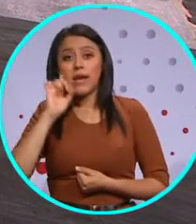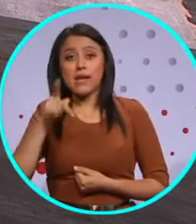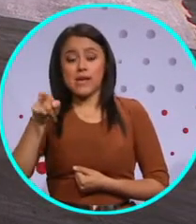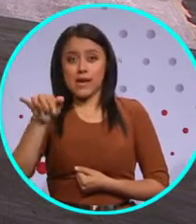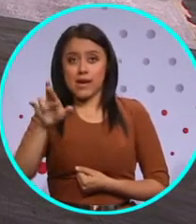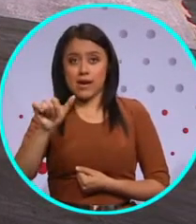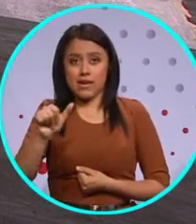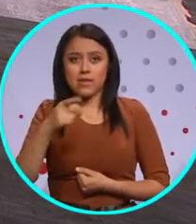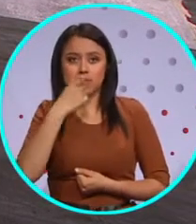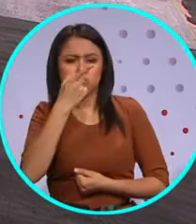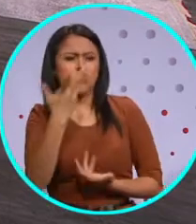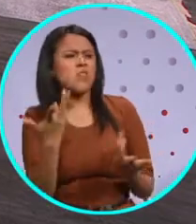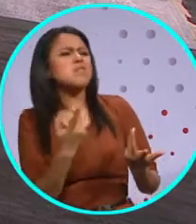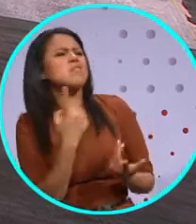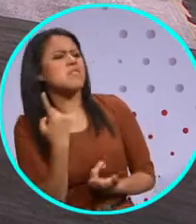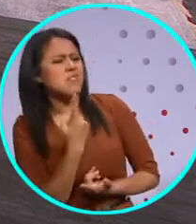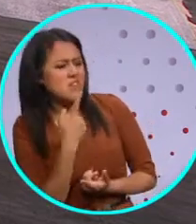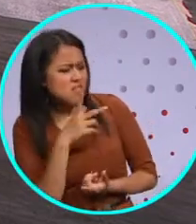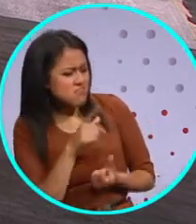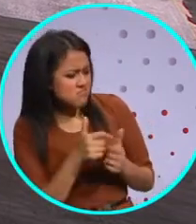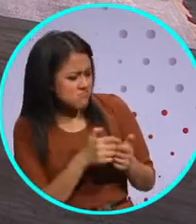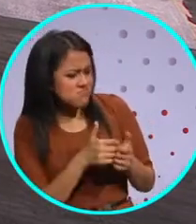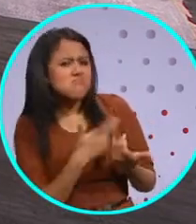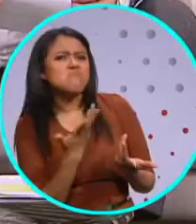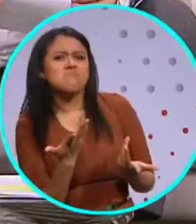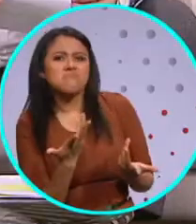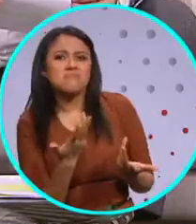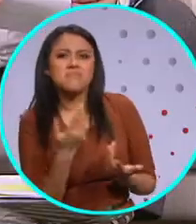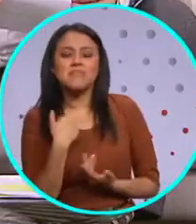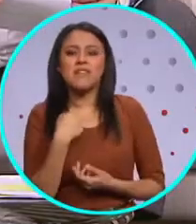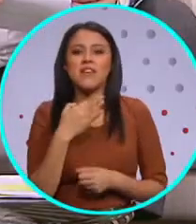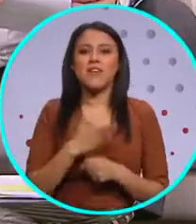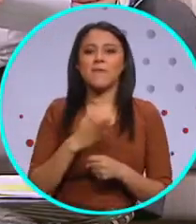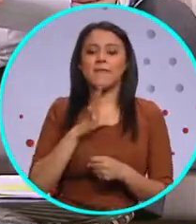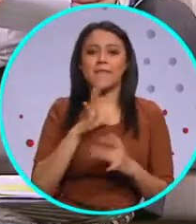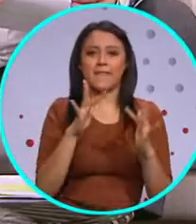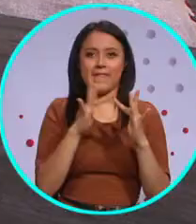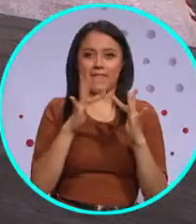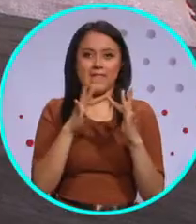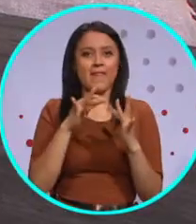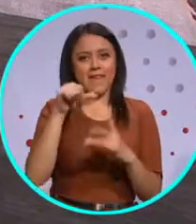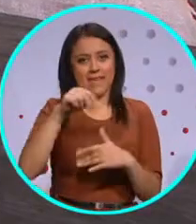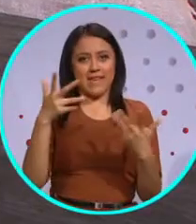interrumpimos bien las redes sociales